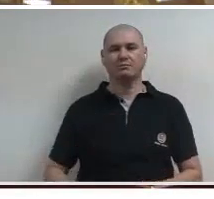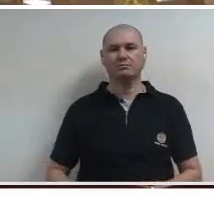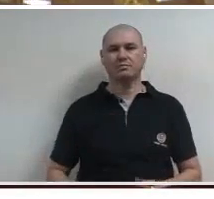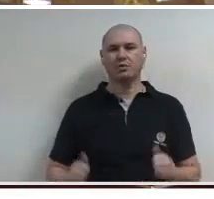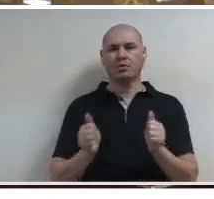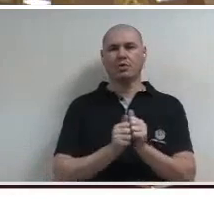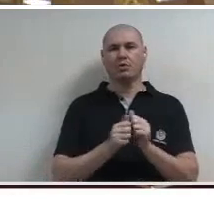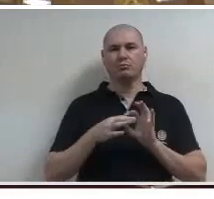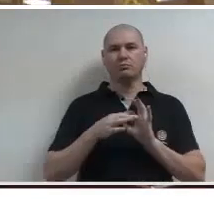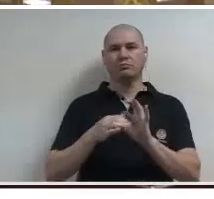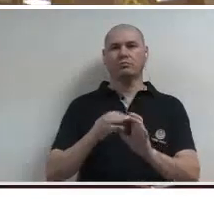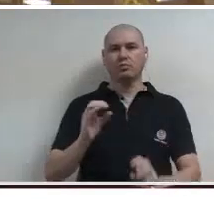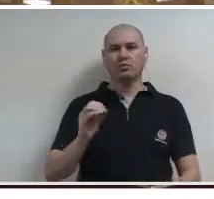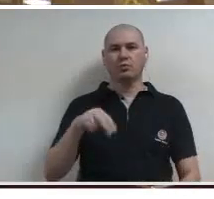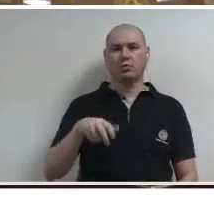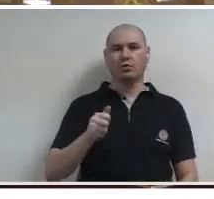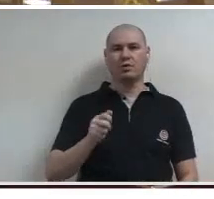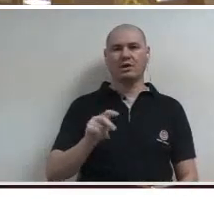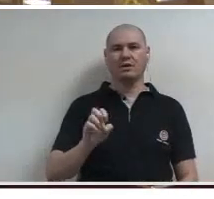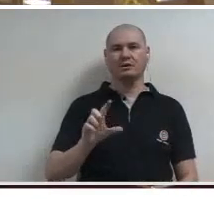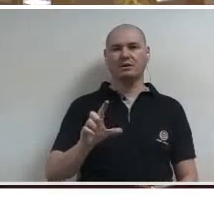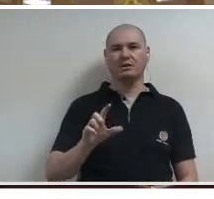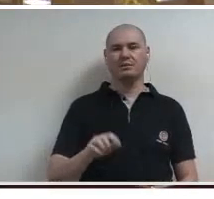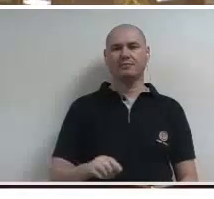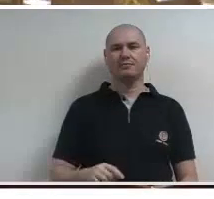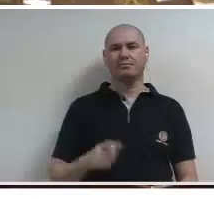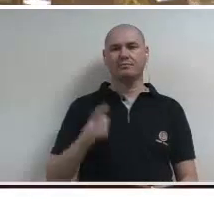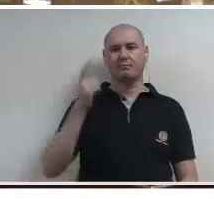Jare, ya en el día con Atel.